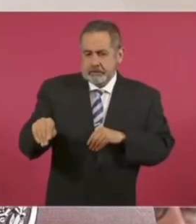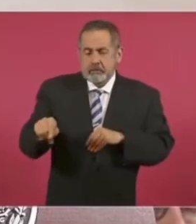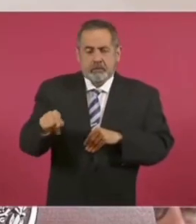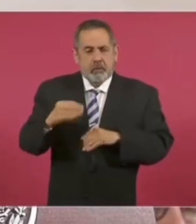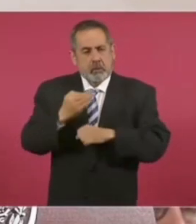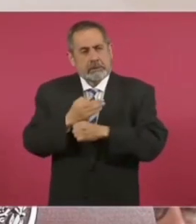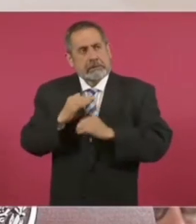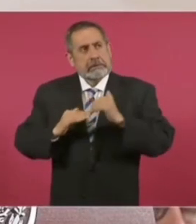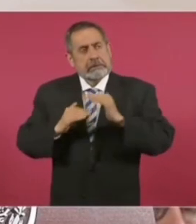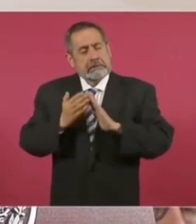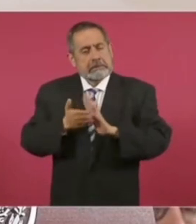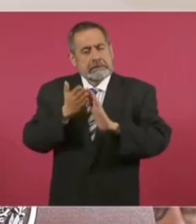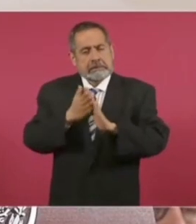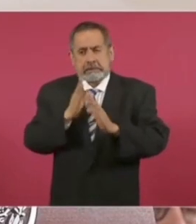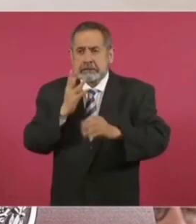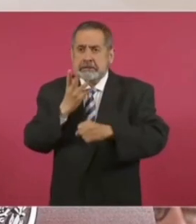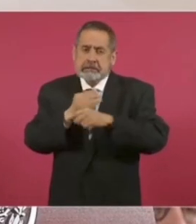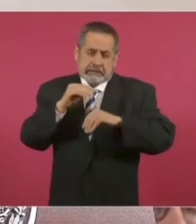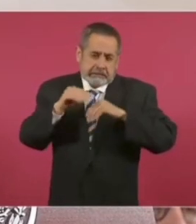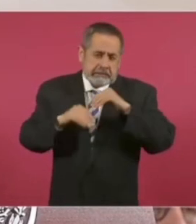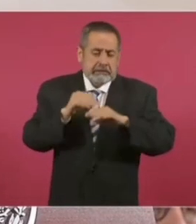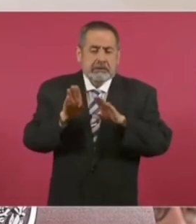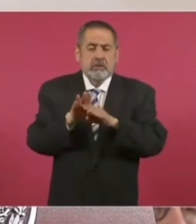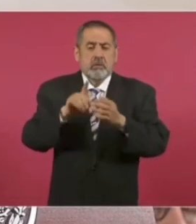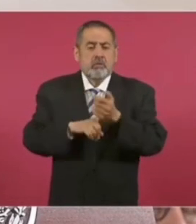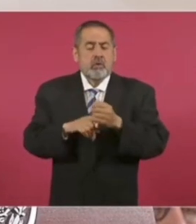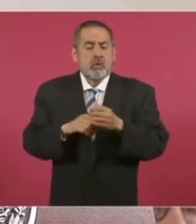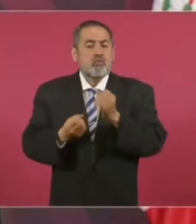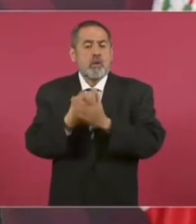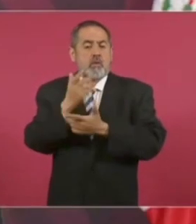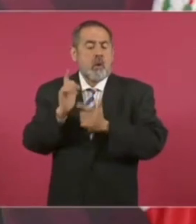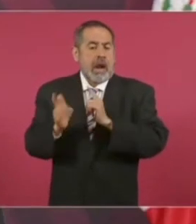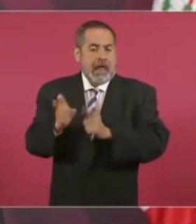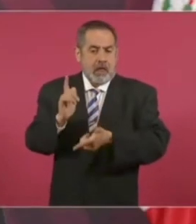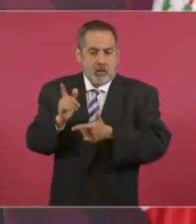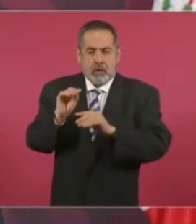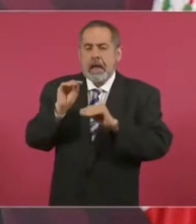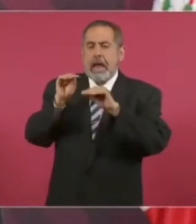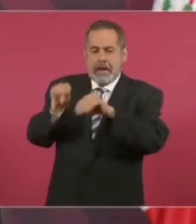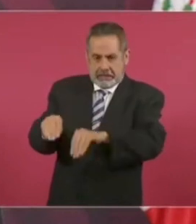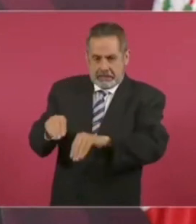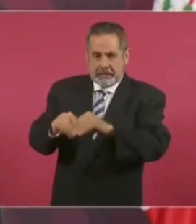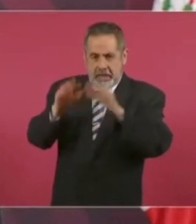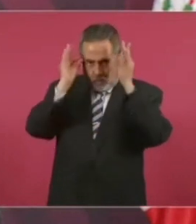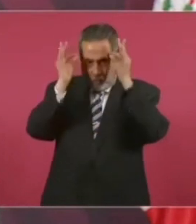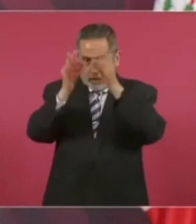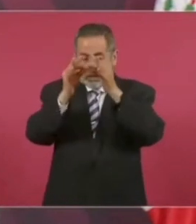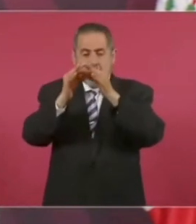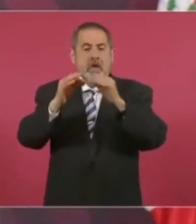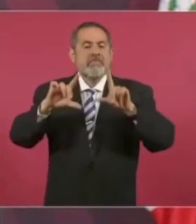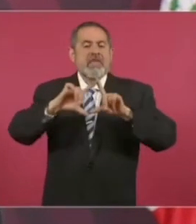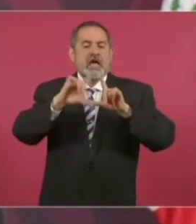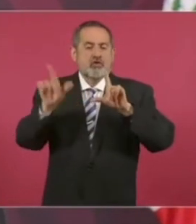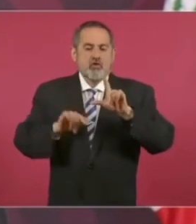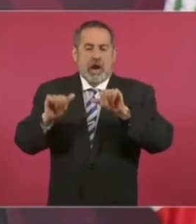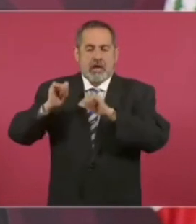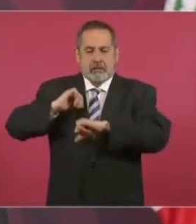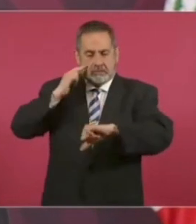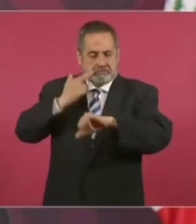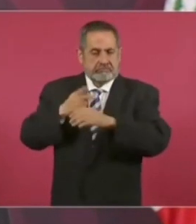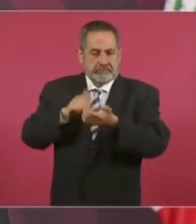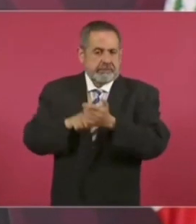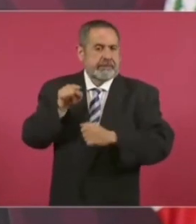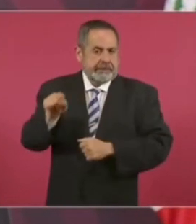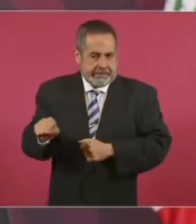estamos construyendo instalaciones en Nuevo Laredo. Ahí va a estar aduanas nacionales. Sí,